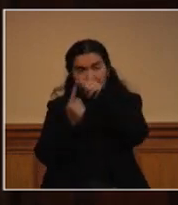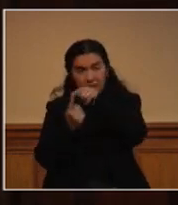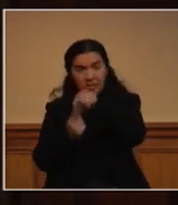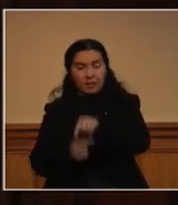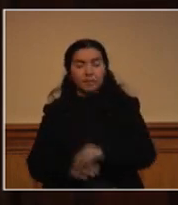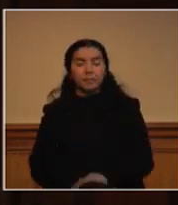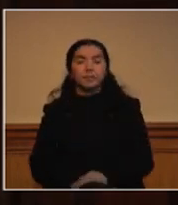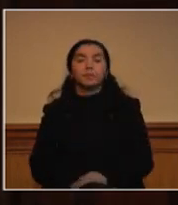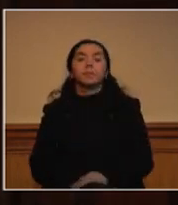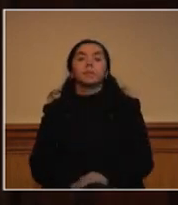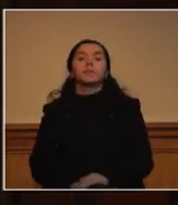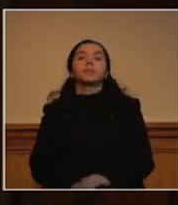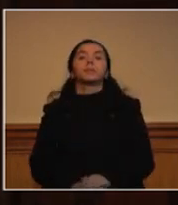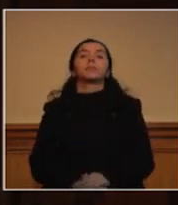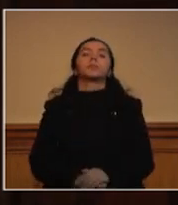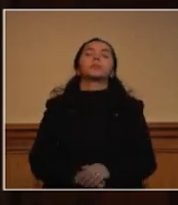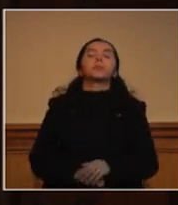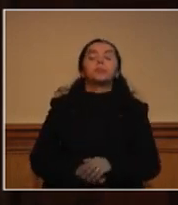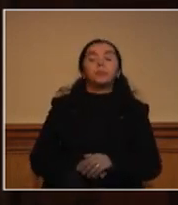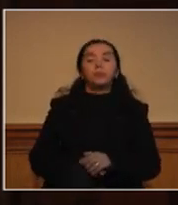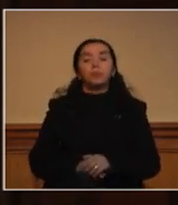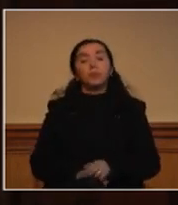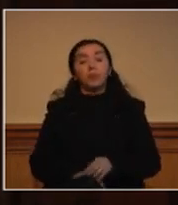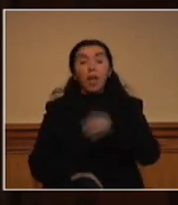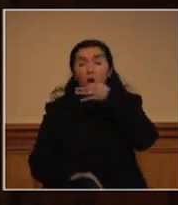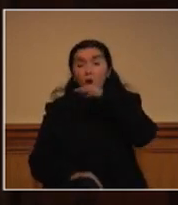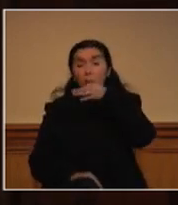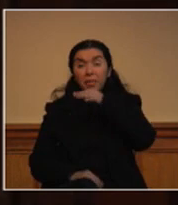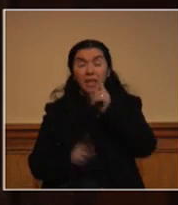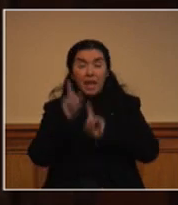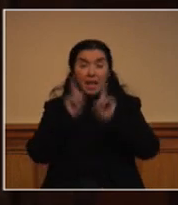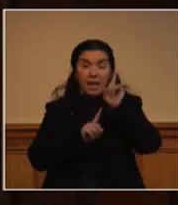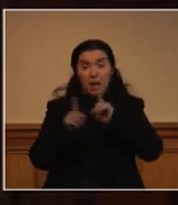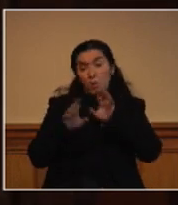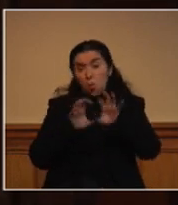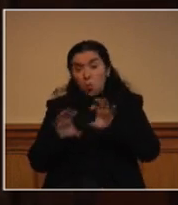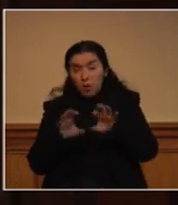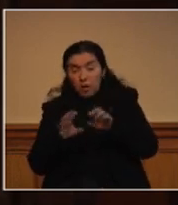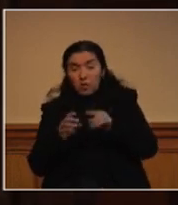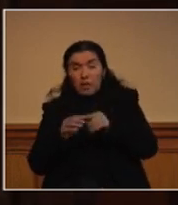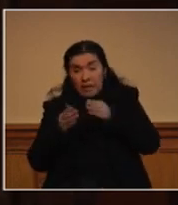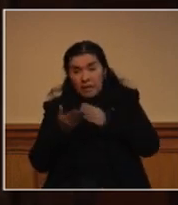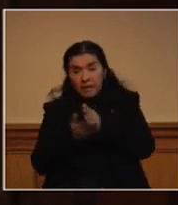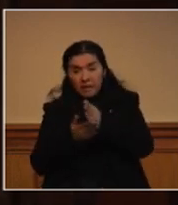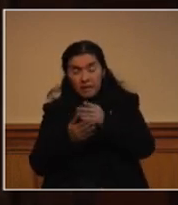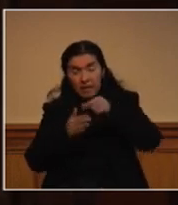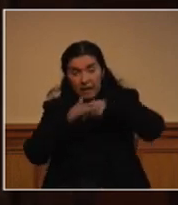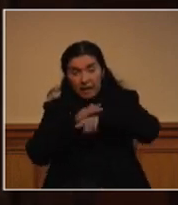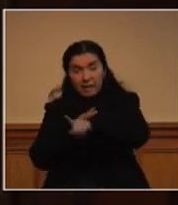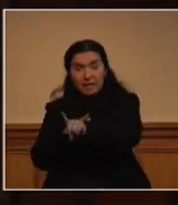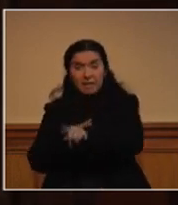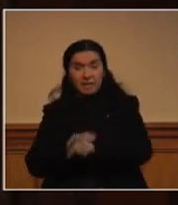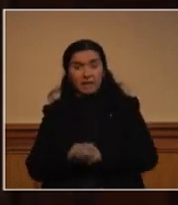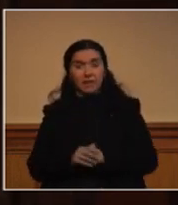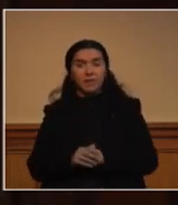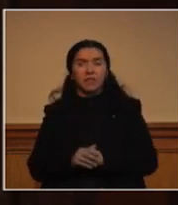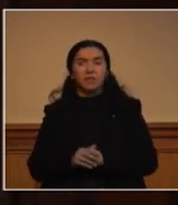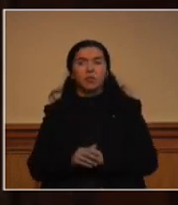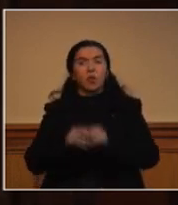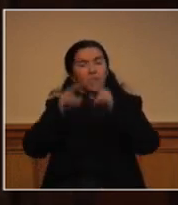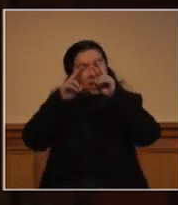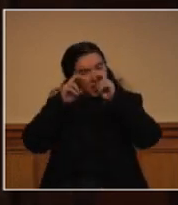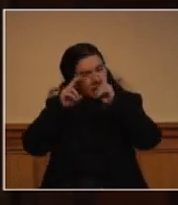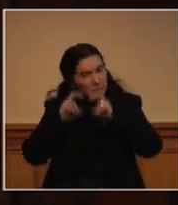en comentar algunas de las líneas que desde la intervención, desde la